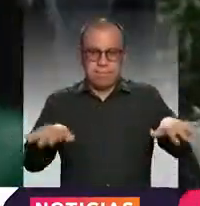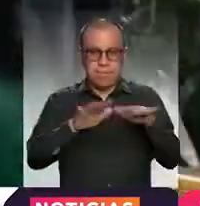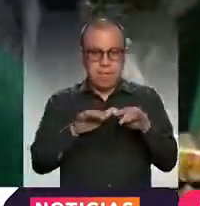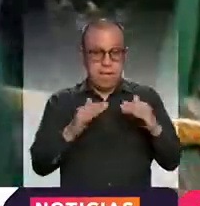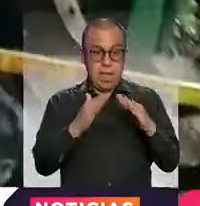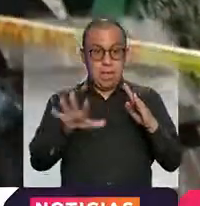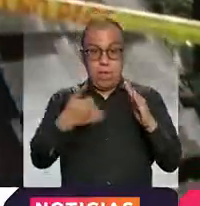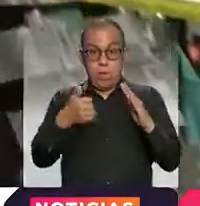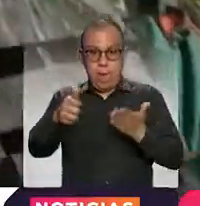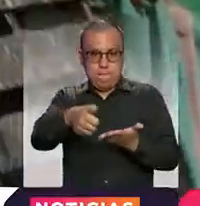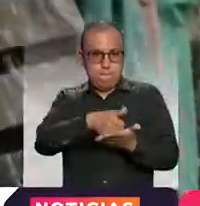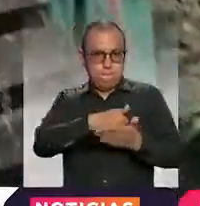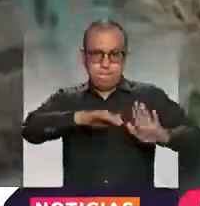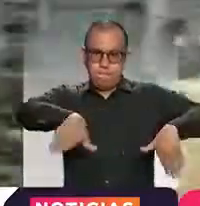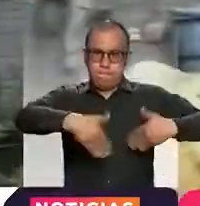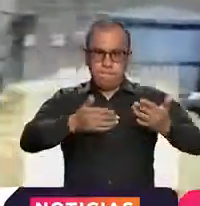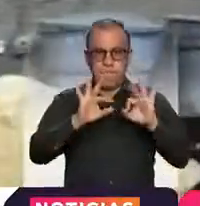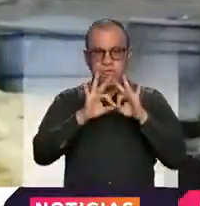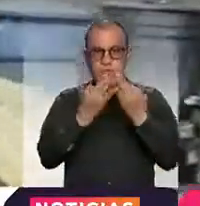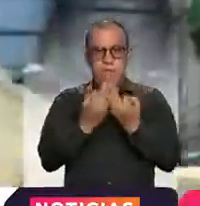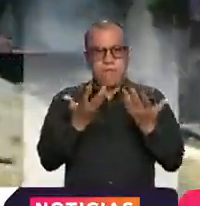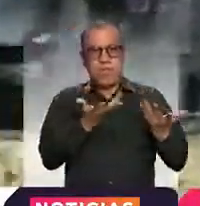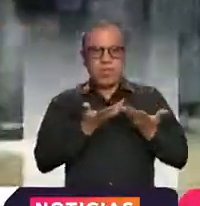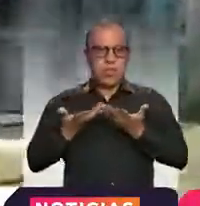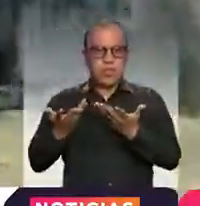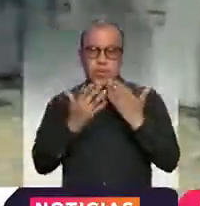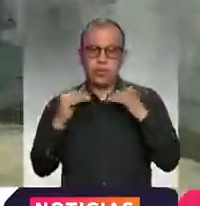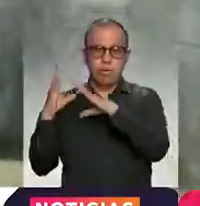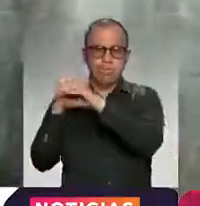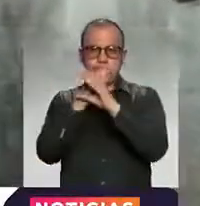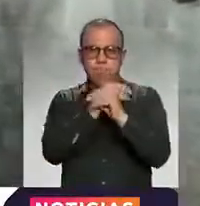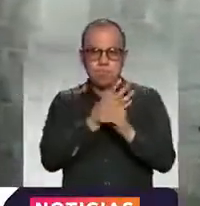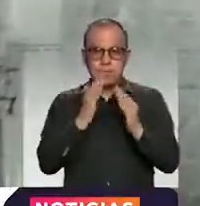fue evacuada. Por ahora, Alexander y su familia seguirán pasando las noches en su vivienda.